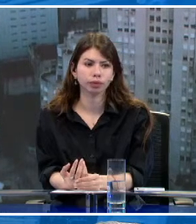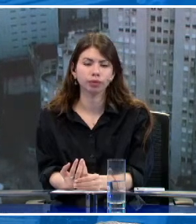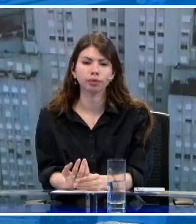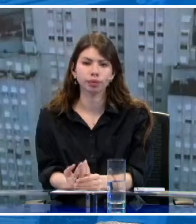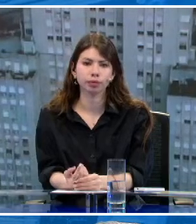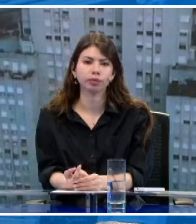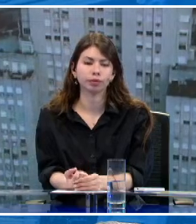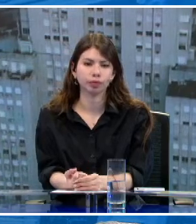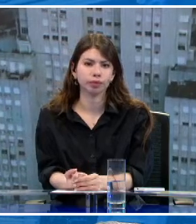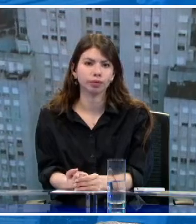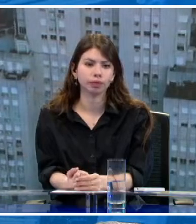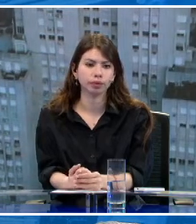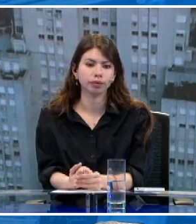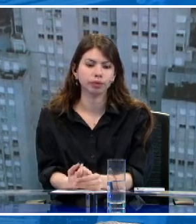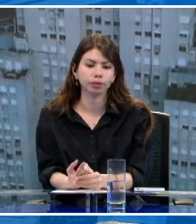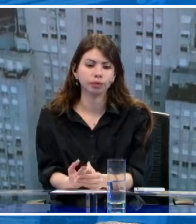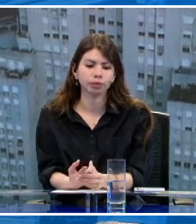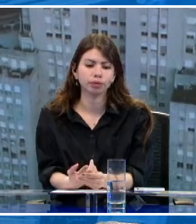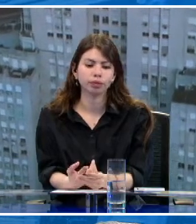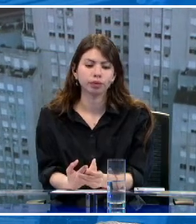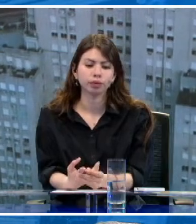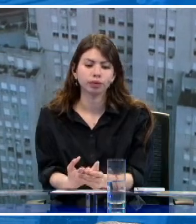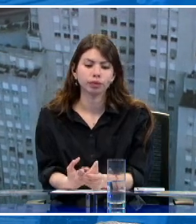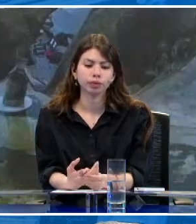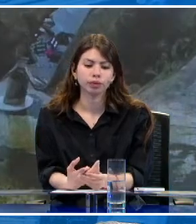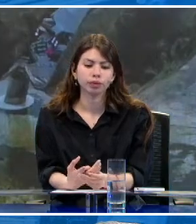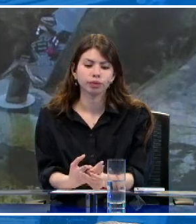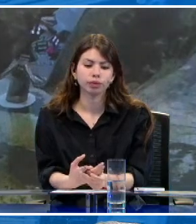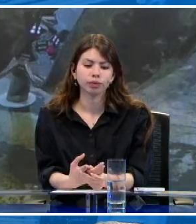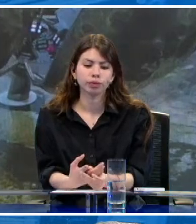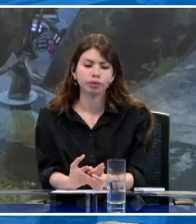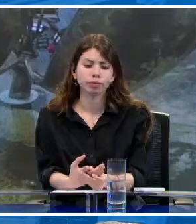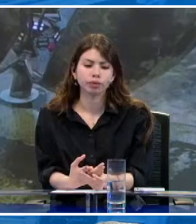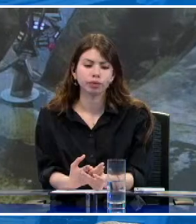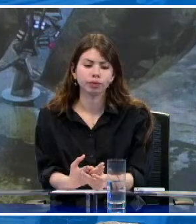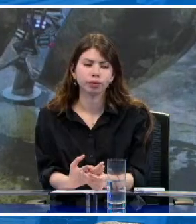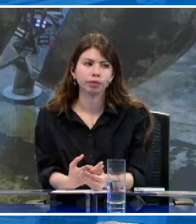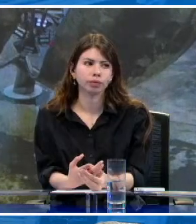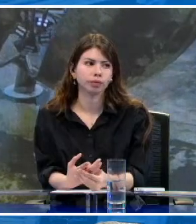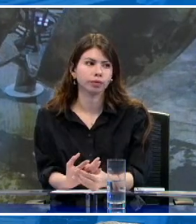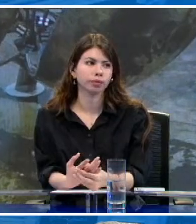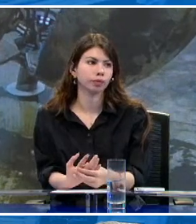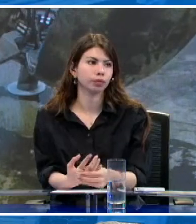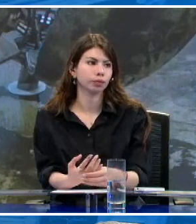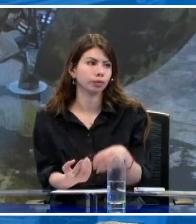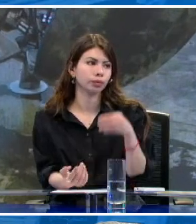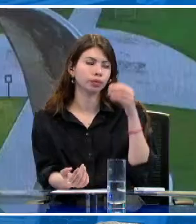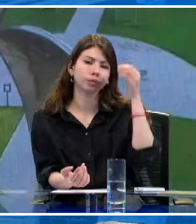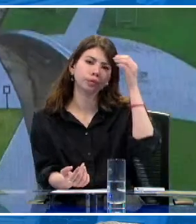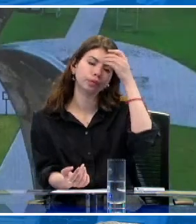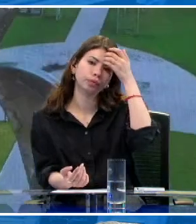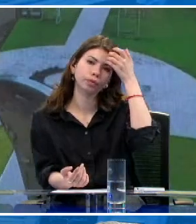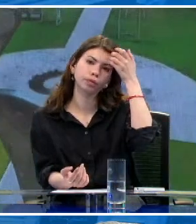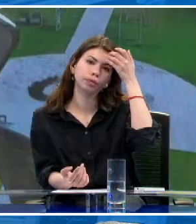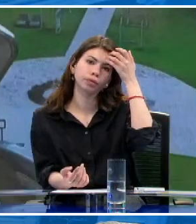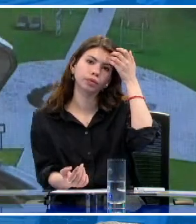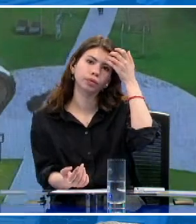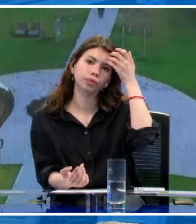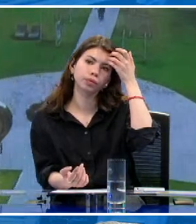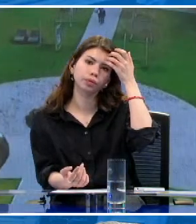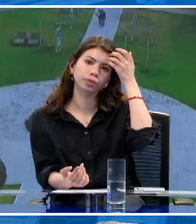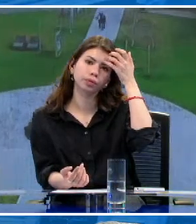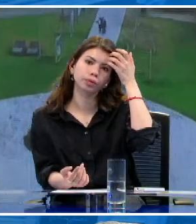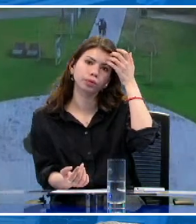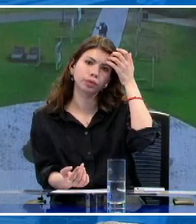Garramuño. Después el turno de Ricardo López Murphy, Vilma Ripoll, Jan Cafilo del MPN, Cristian Castillo del